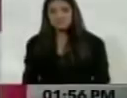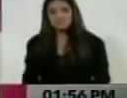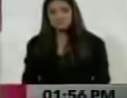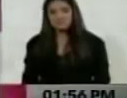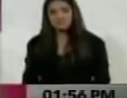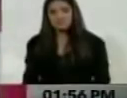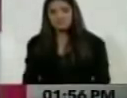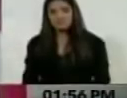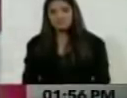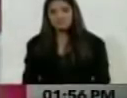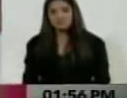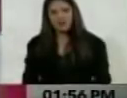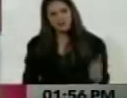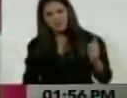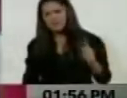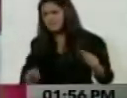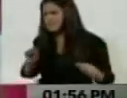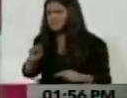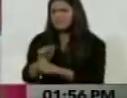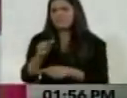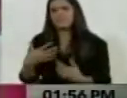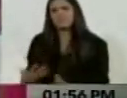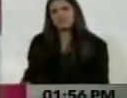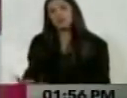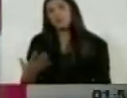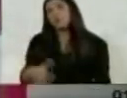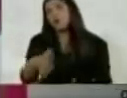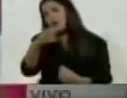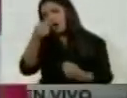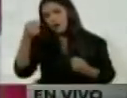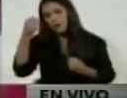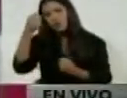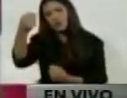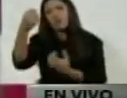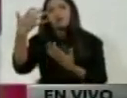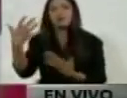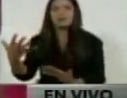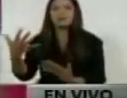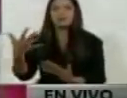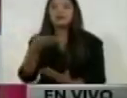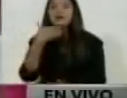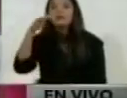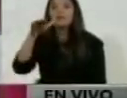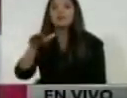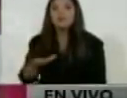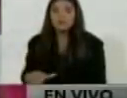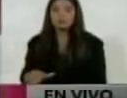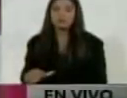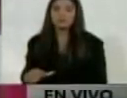Para venir a ofender a una de las glorias que dio su vida,